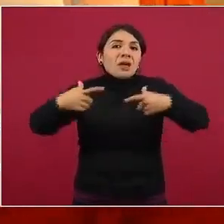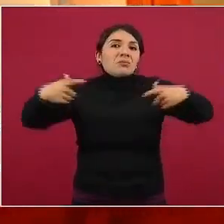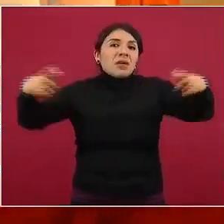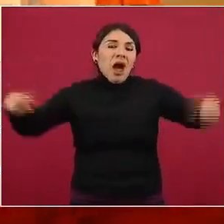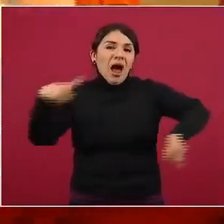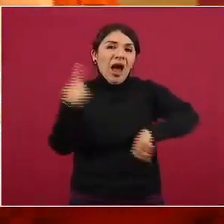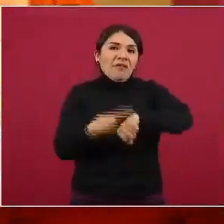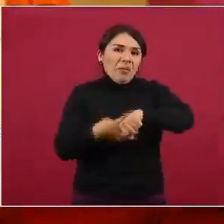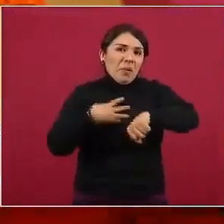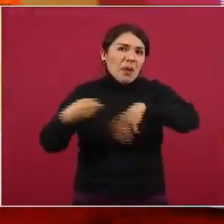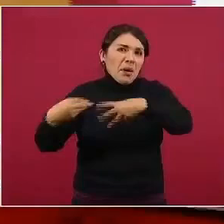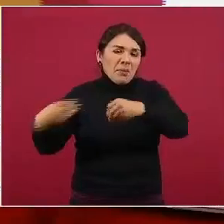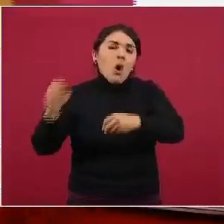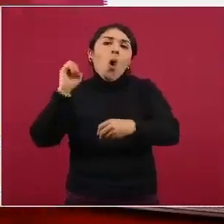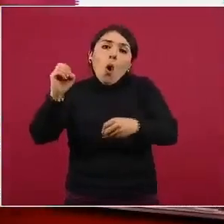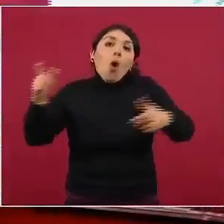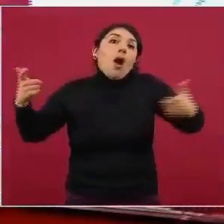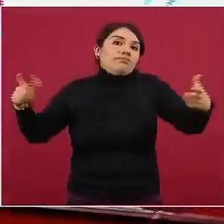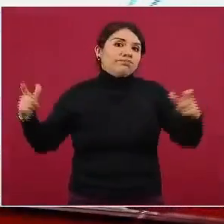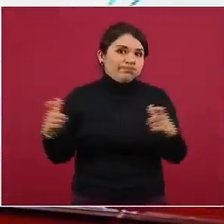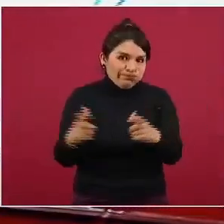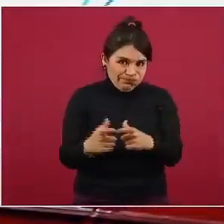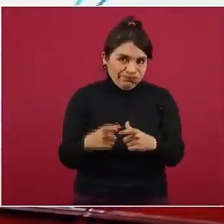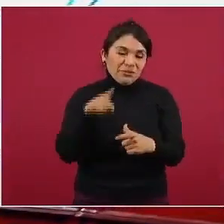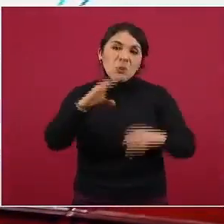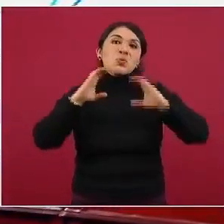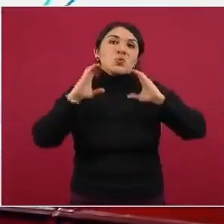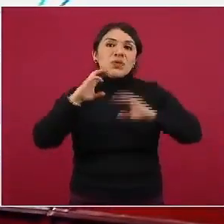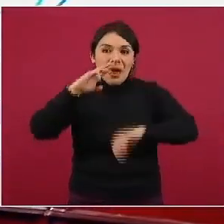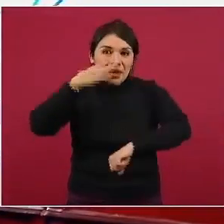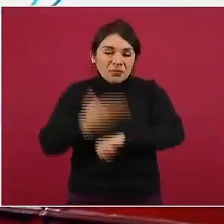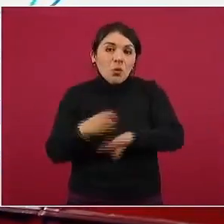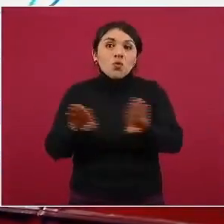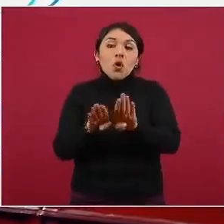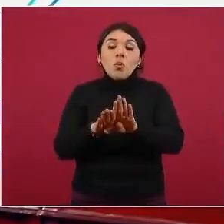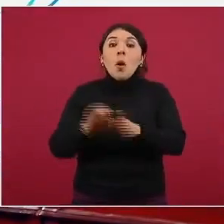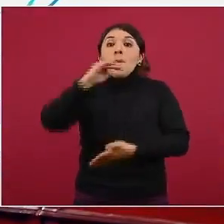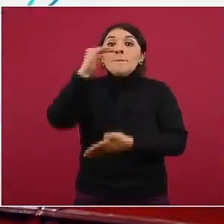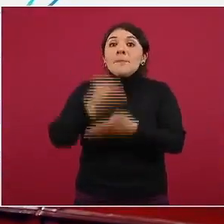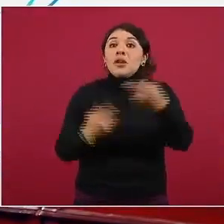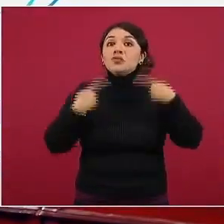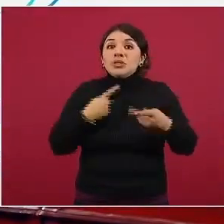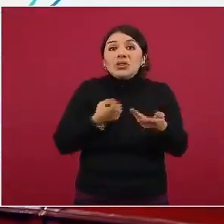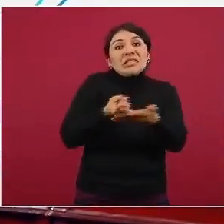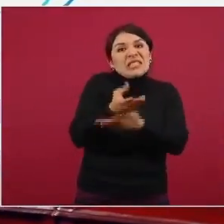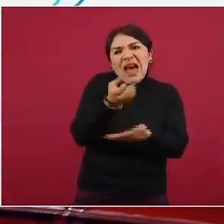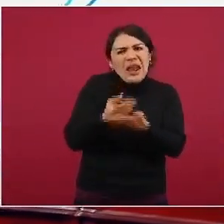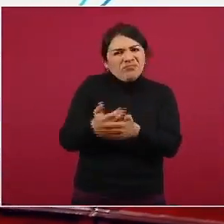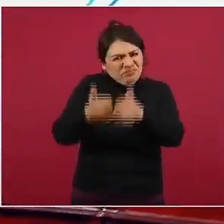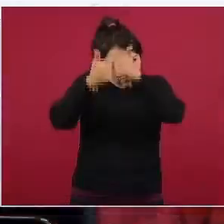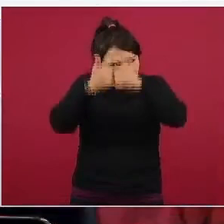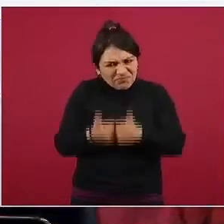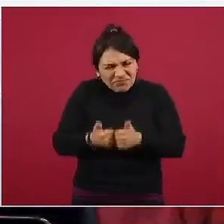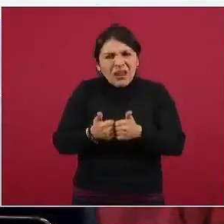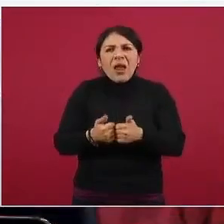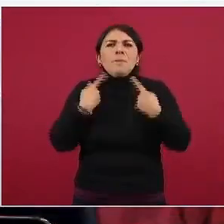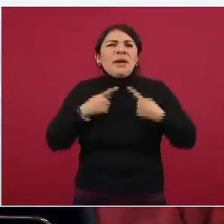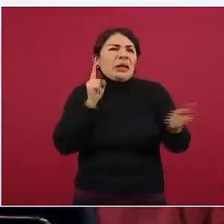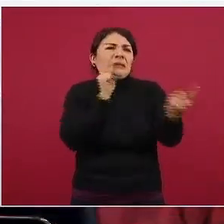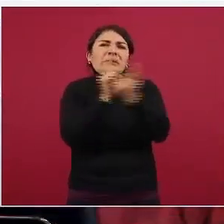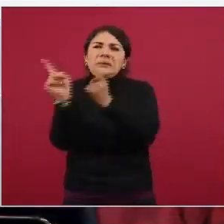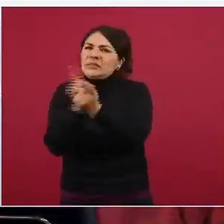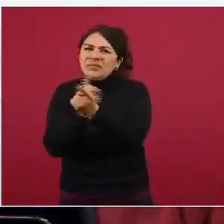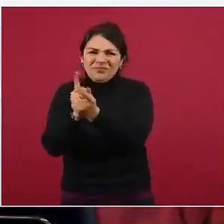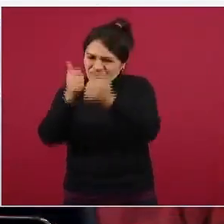o para su disminución. Si esto, conforme menos movilidad exista, conforme menos contacto exista entre